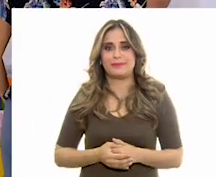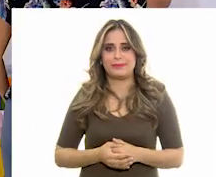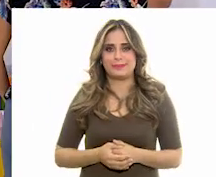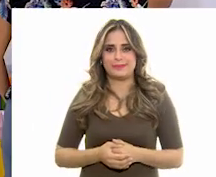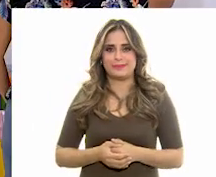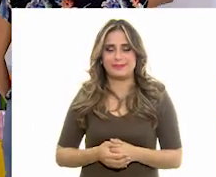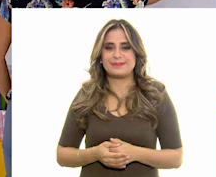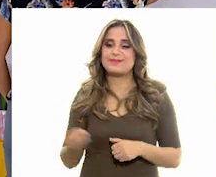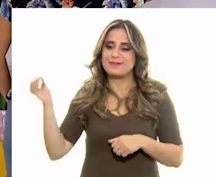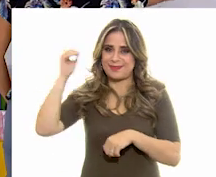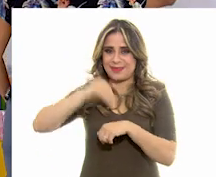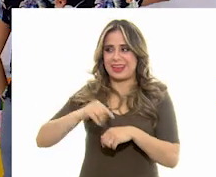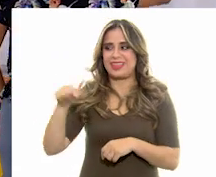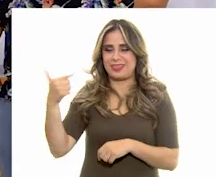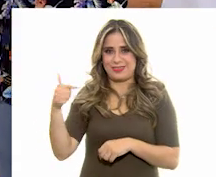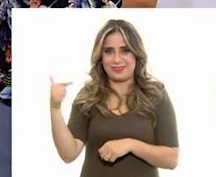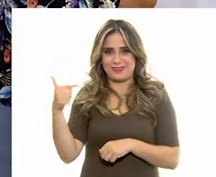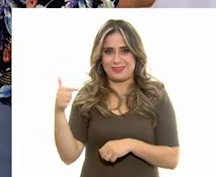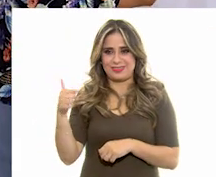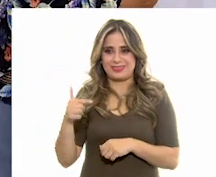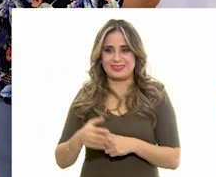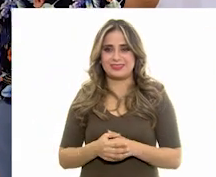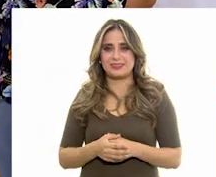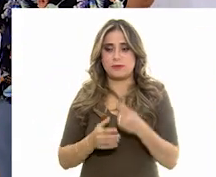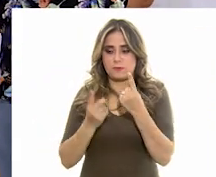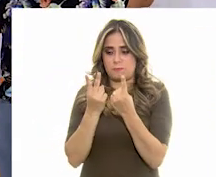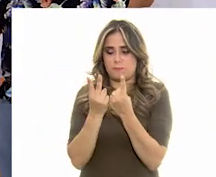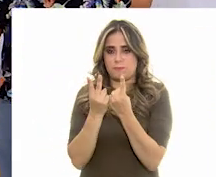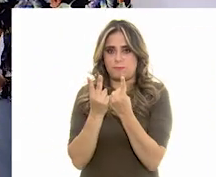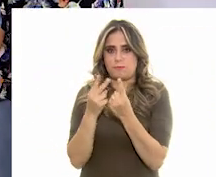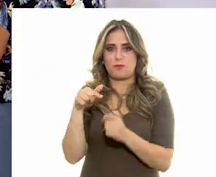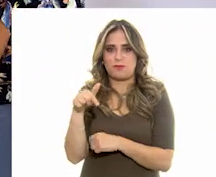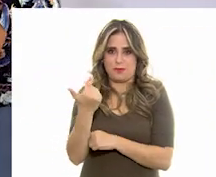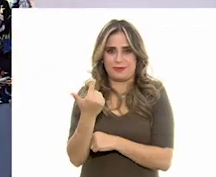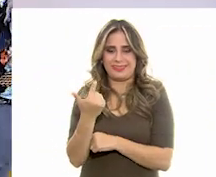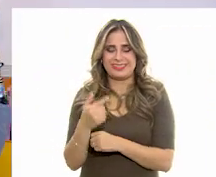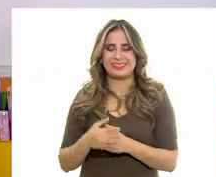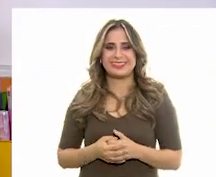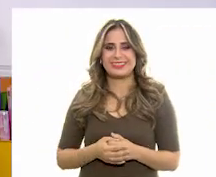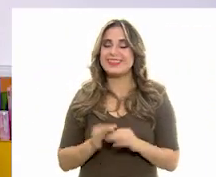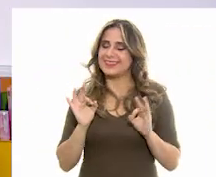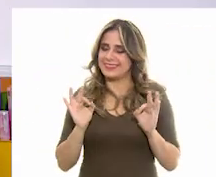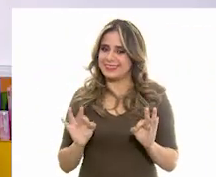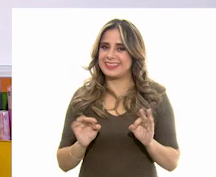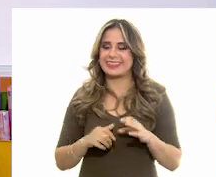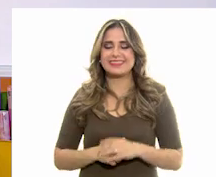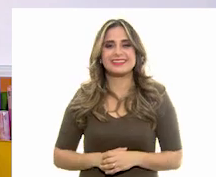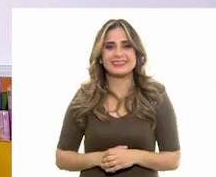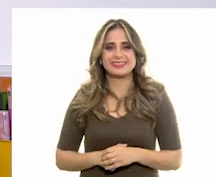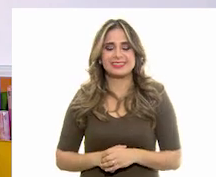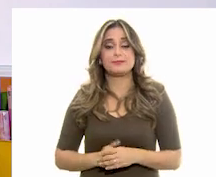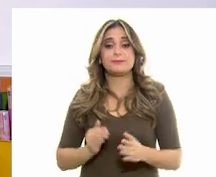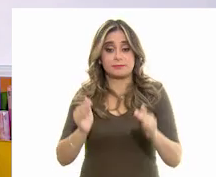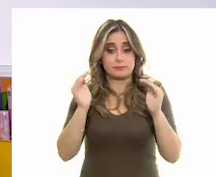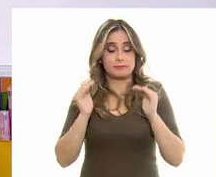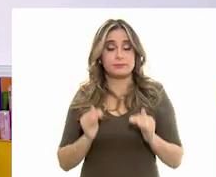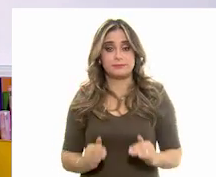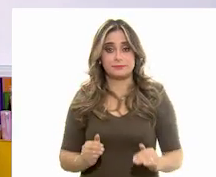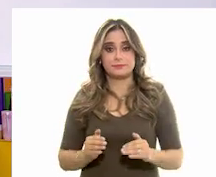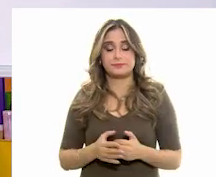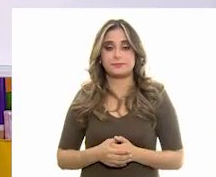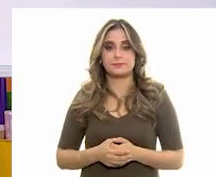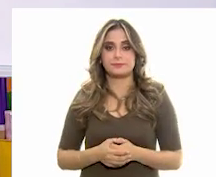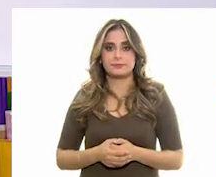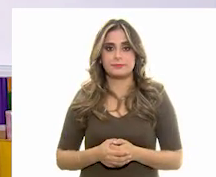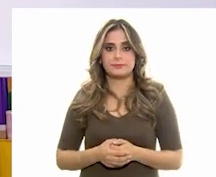Le vamos a anotar 12. El 1 con el 2. 12. Perfecto. Y ahora vamos